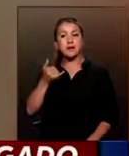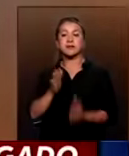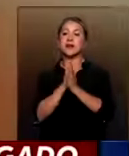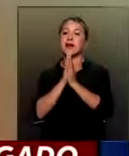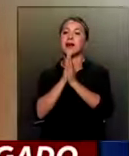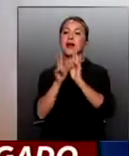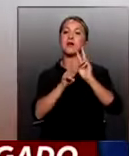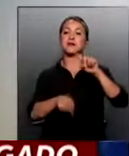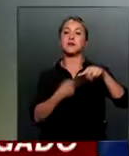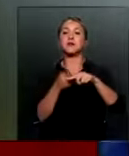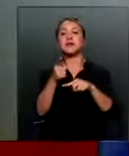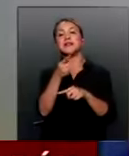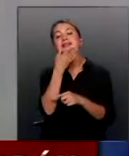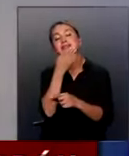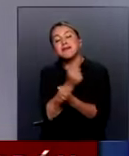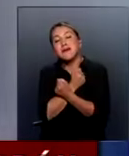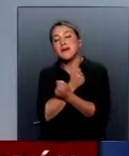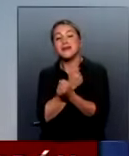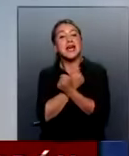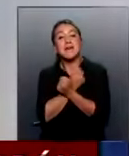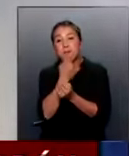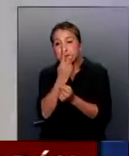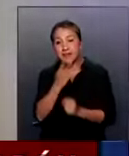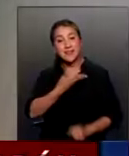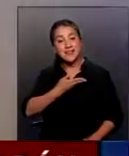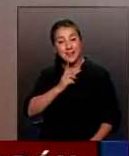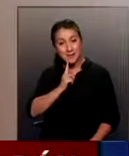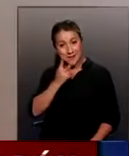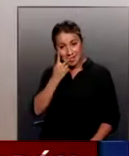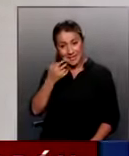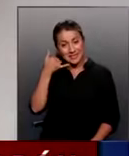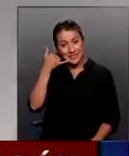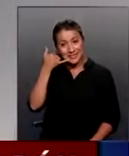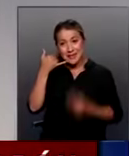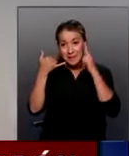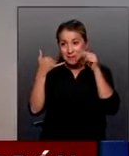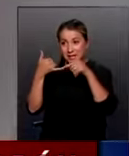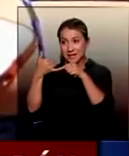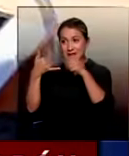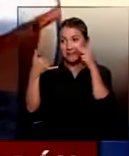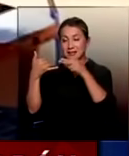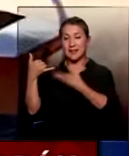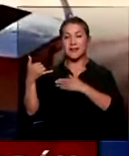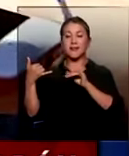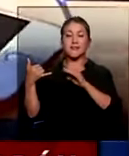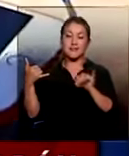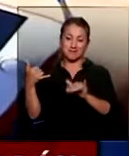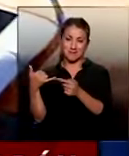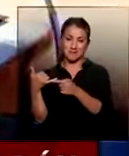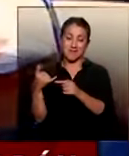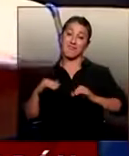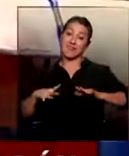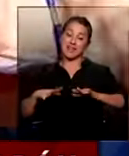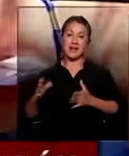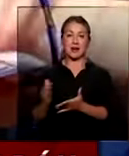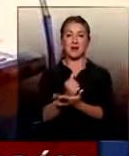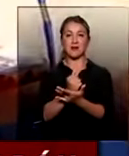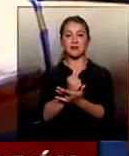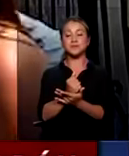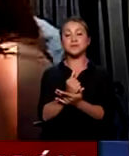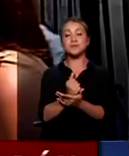hice por ti, mi amor. Te amo, mi amor. Mira lo que tengo. Mira lo que tengo. Claramente feliz con su logro,